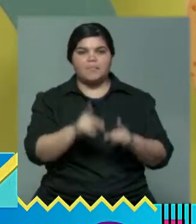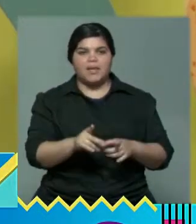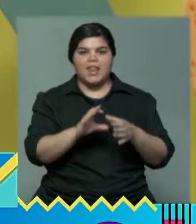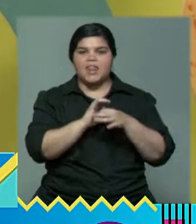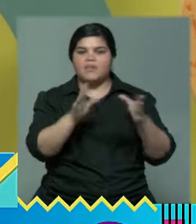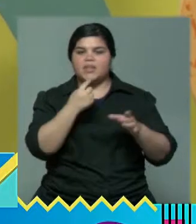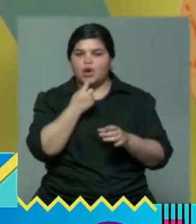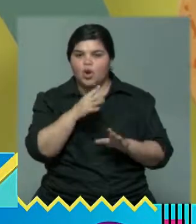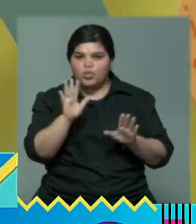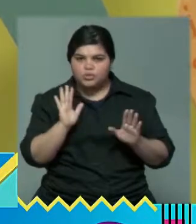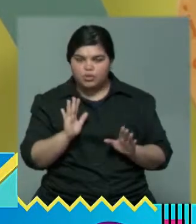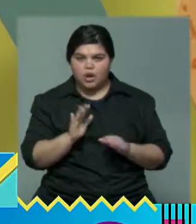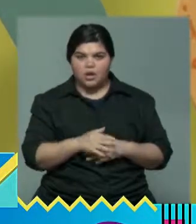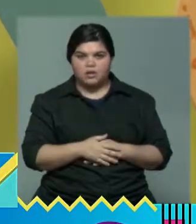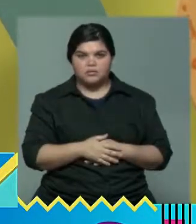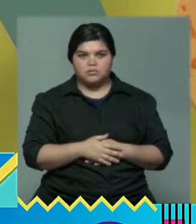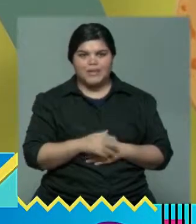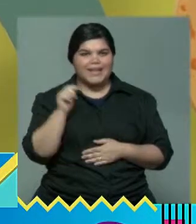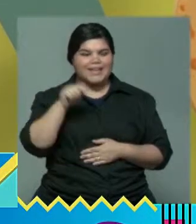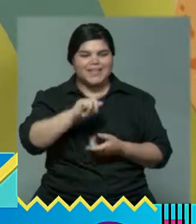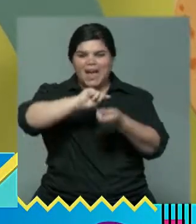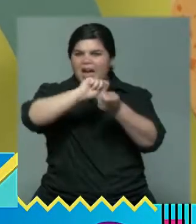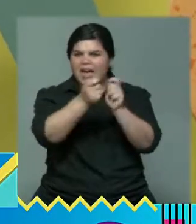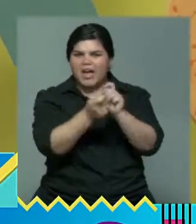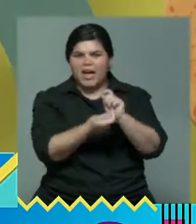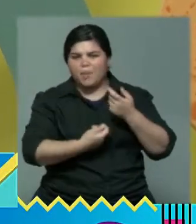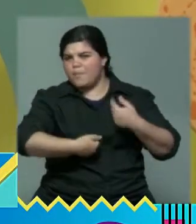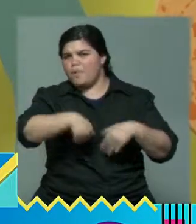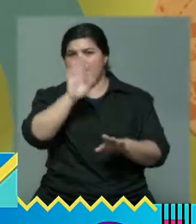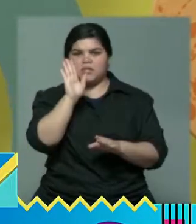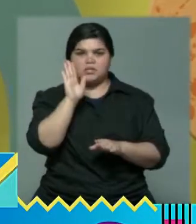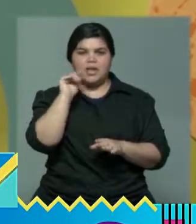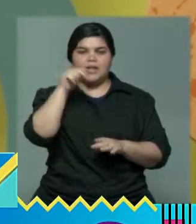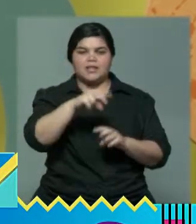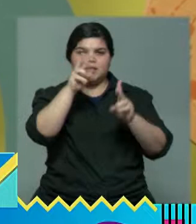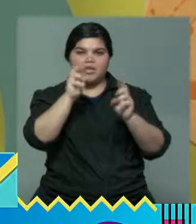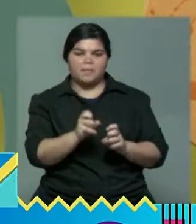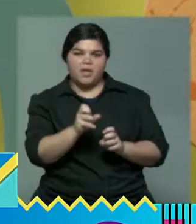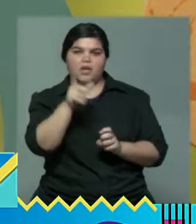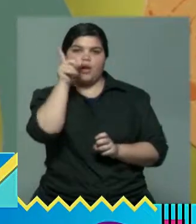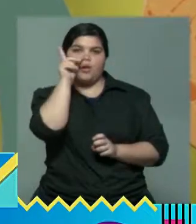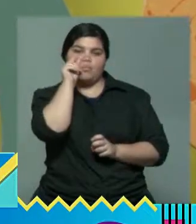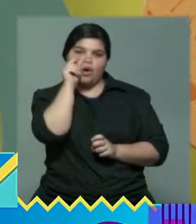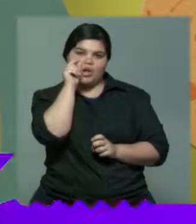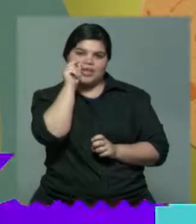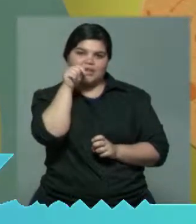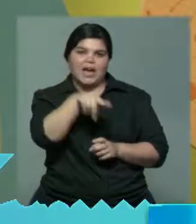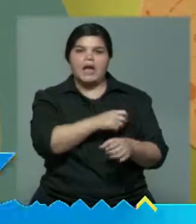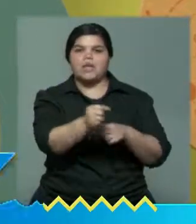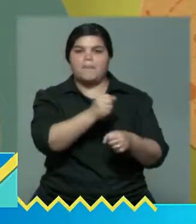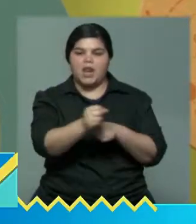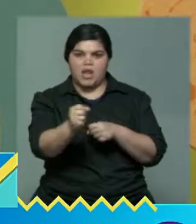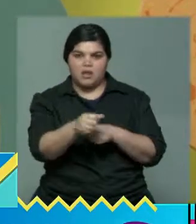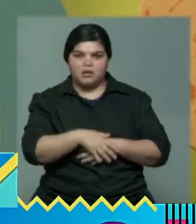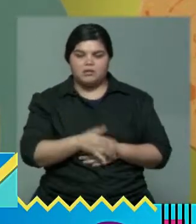condicional como instituto es la que mayor reformas ha tenido en materia de política criminal, ya que se ha incorporado ya